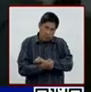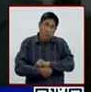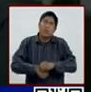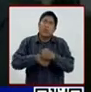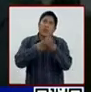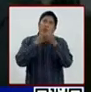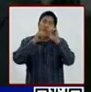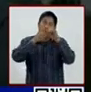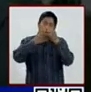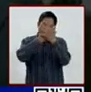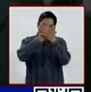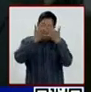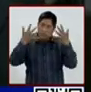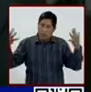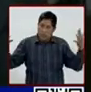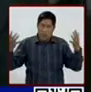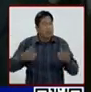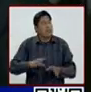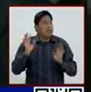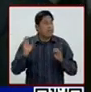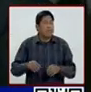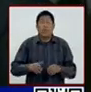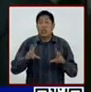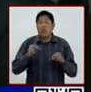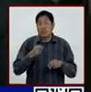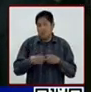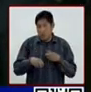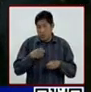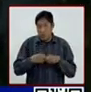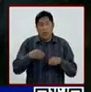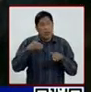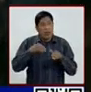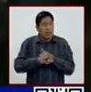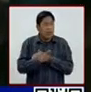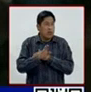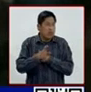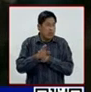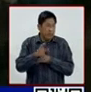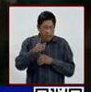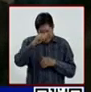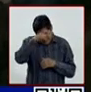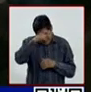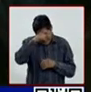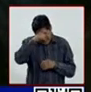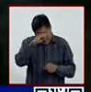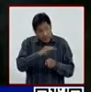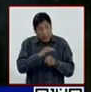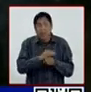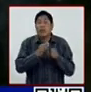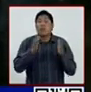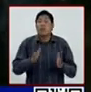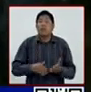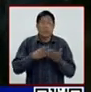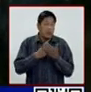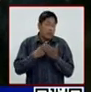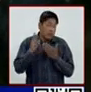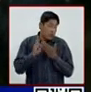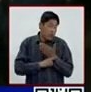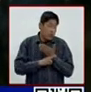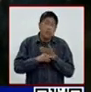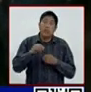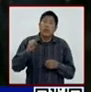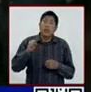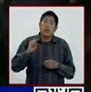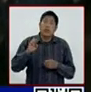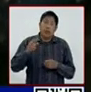evitar cualquier incidente reiteramos en el interior en este momento se encuentra el ministro de planificación Sergio